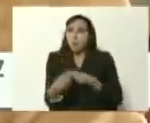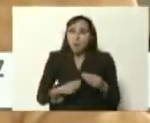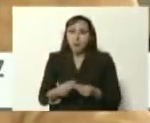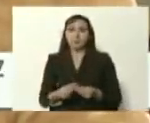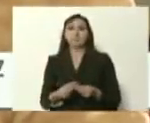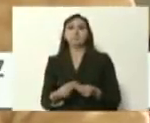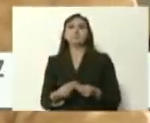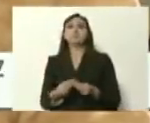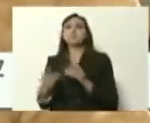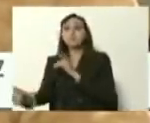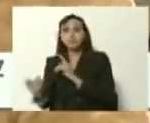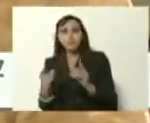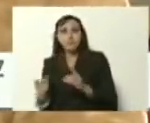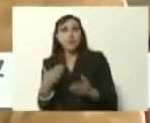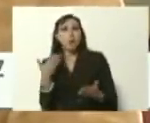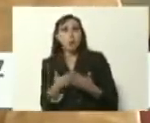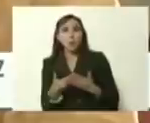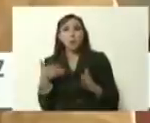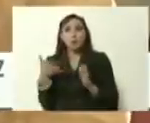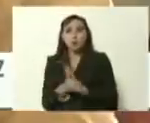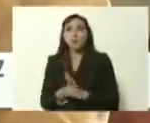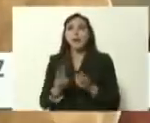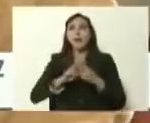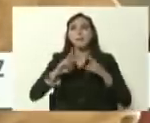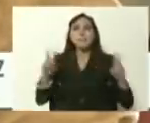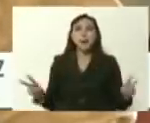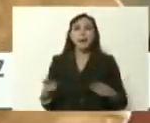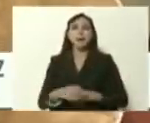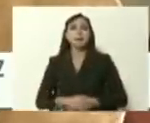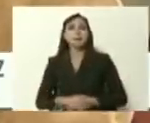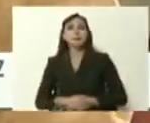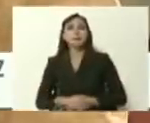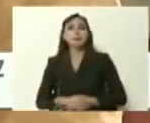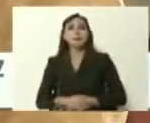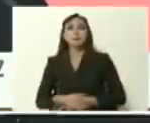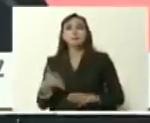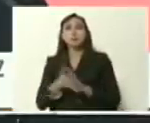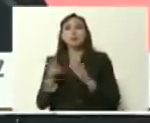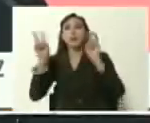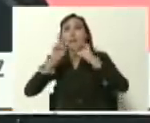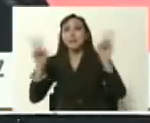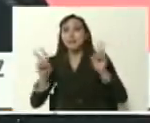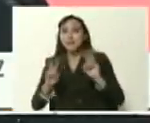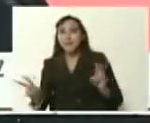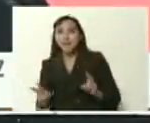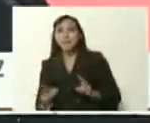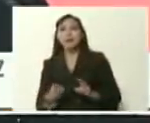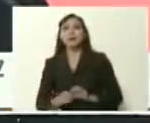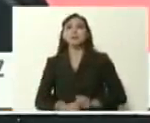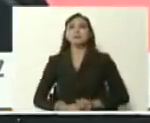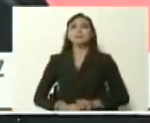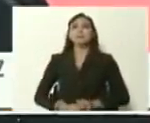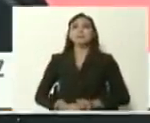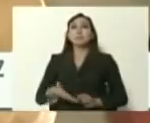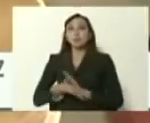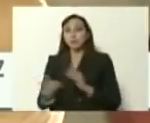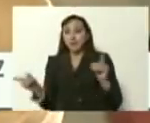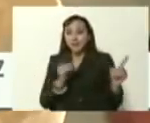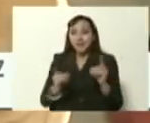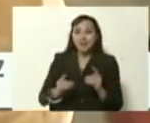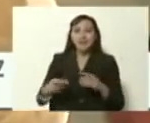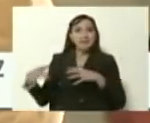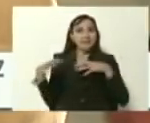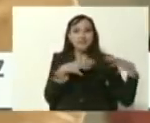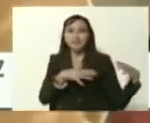mesa de diálogo por la paz y la reconciliación ningún tipo de temas que vayan en función al debate o a la